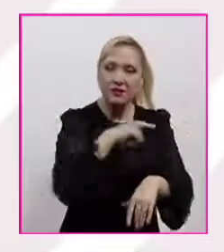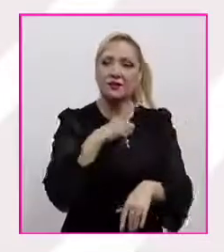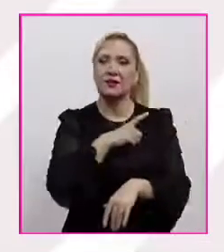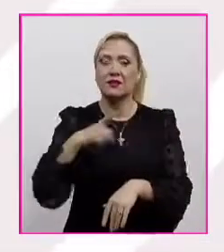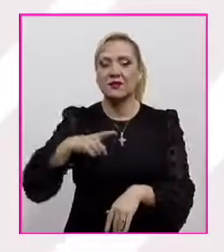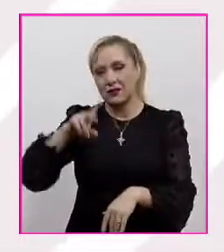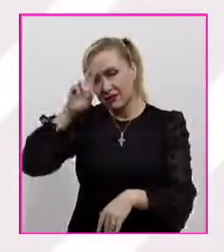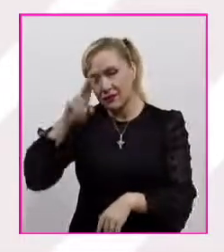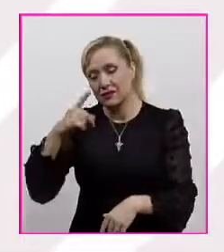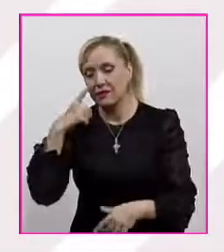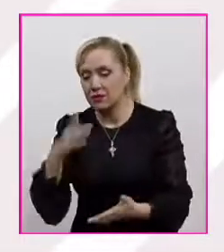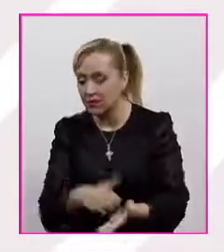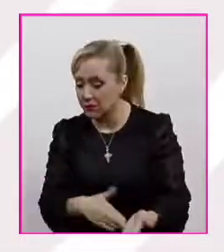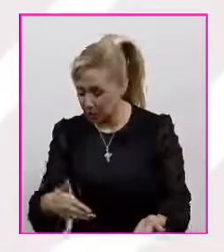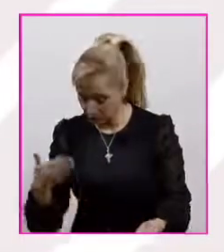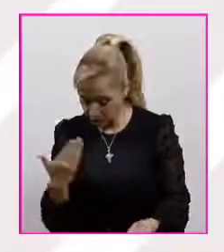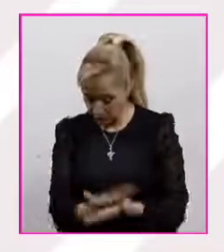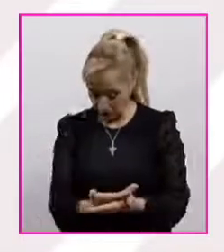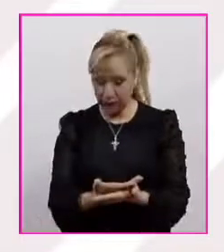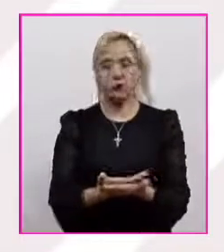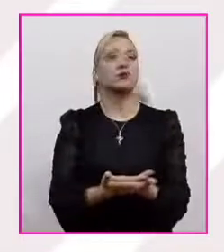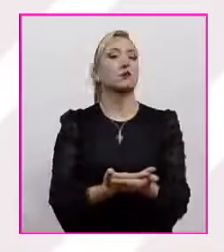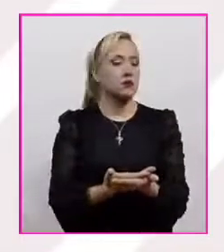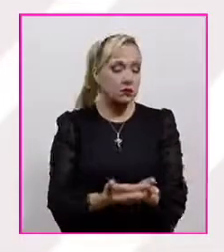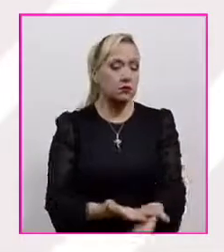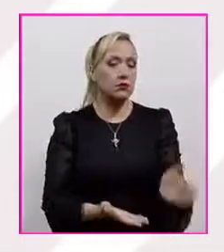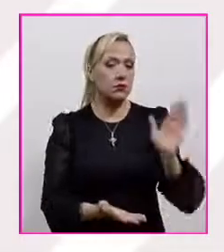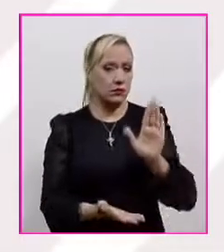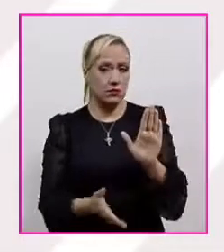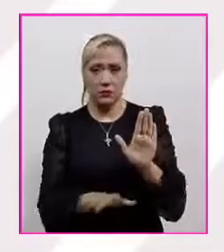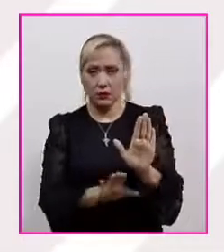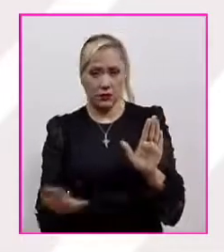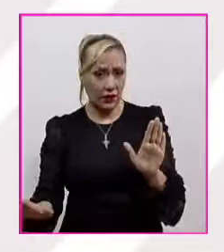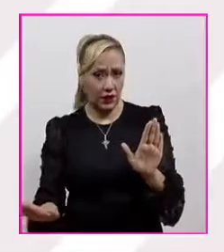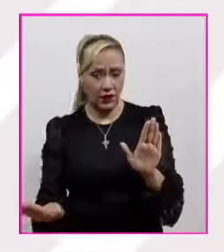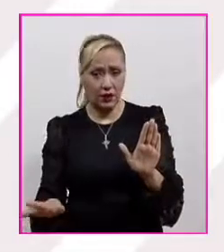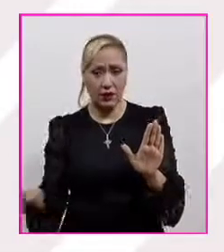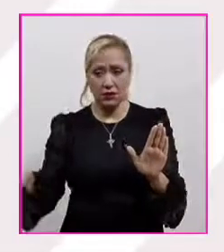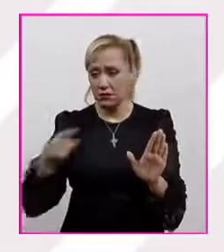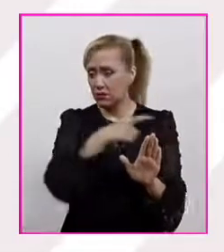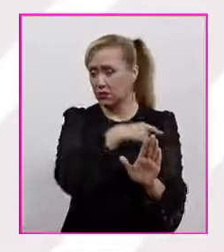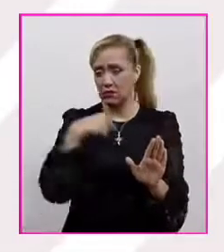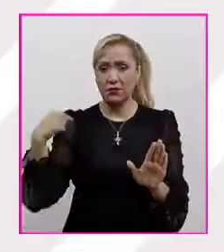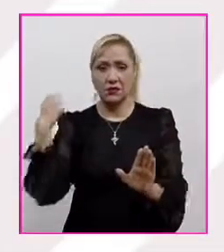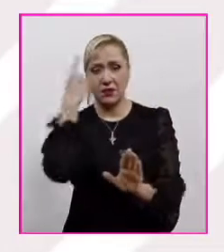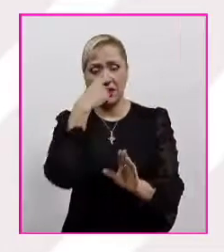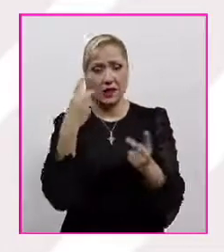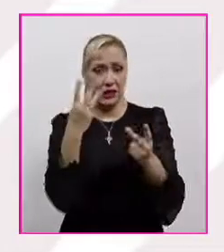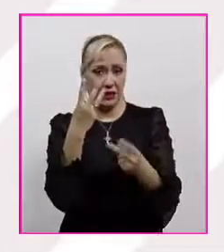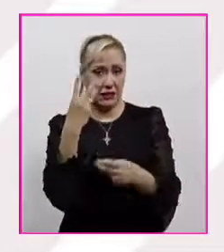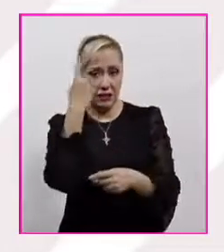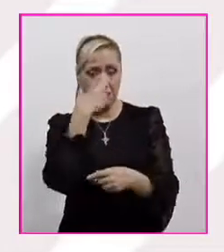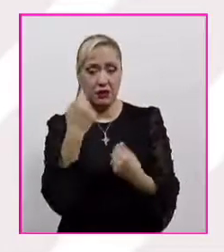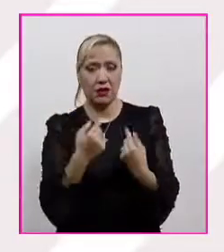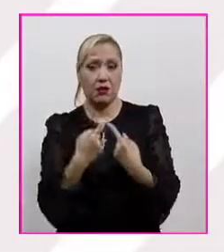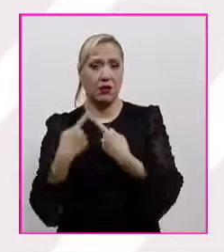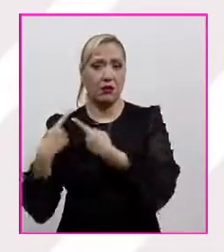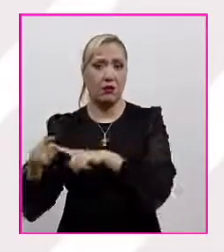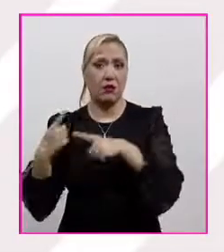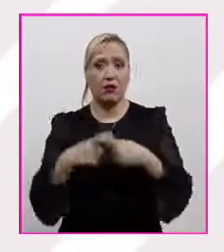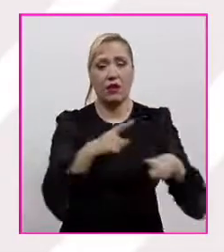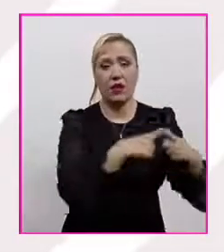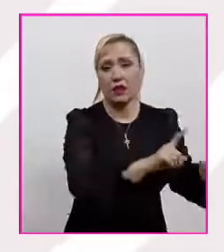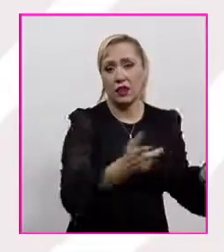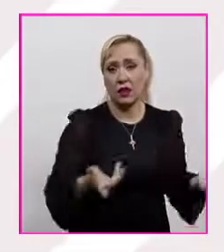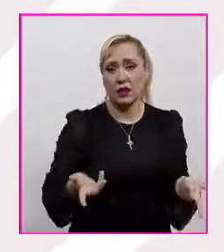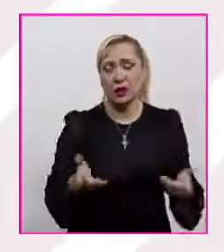nos debamos ver las personas mexicanas. Digo, aquí simplemente tenemos un ejemplo. Nosotras tres pues, nos vemos diferentes y no